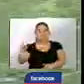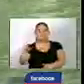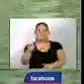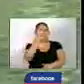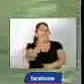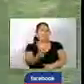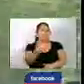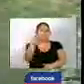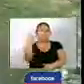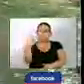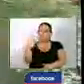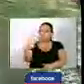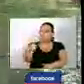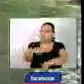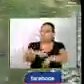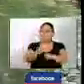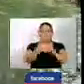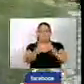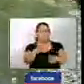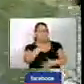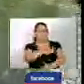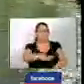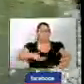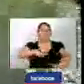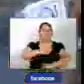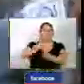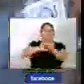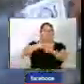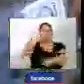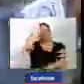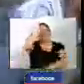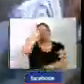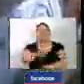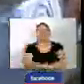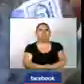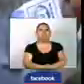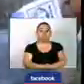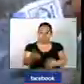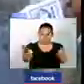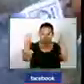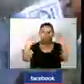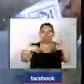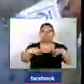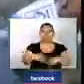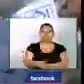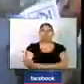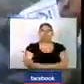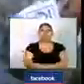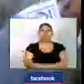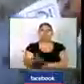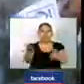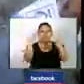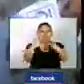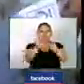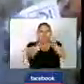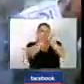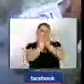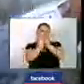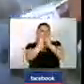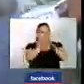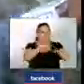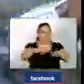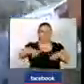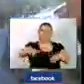y es una buena opción para pasar un fin de semana agradable Que vengan aquí es natural la agüita